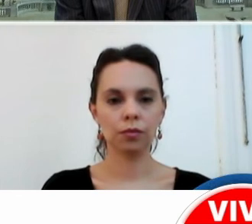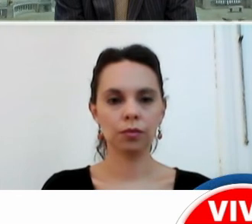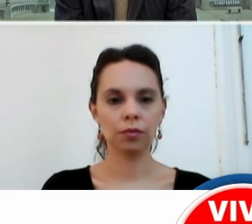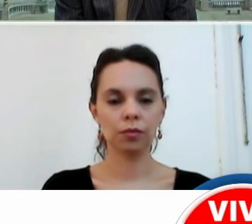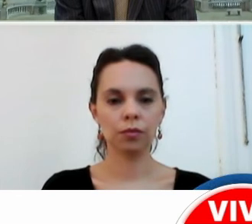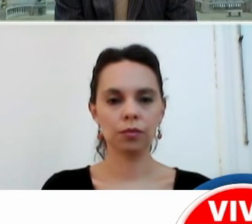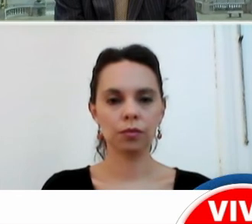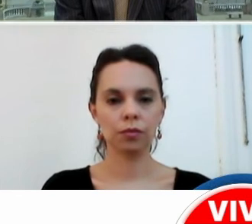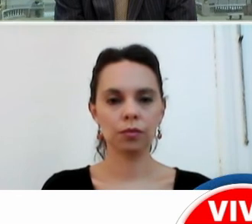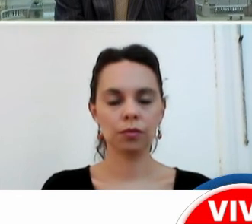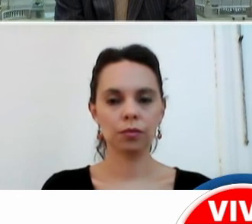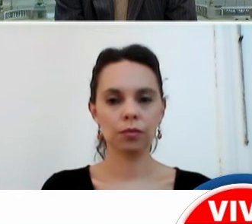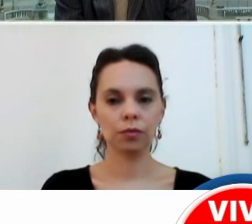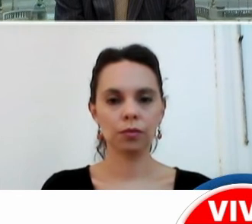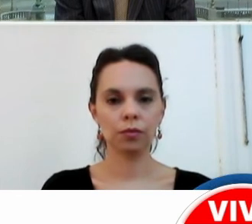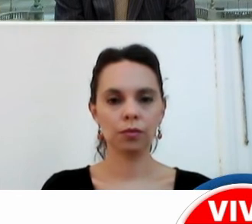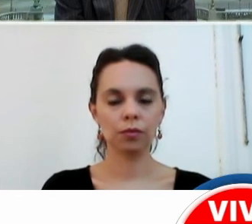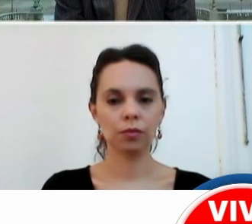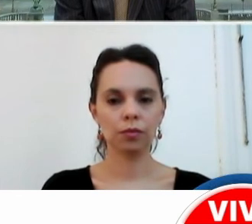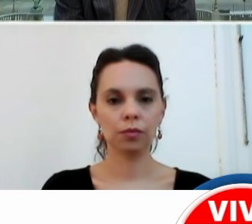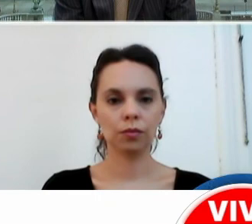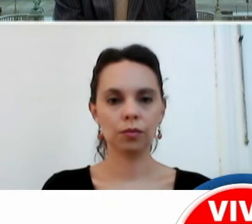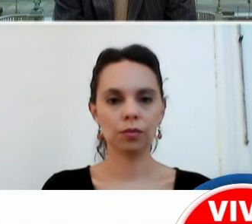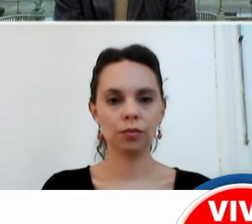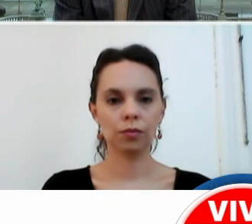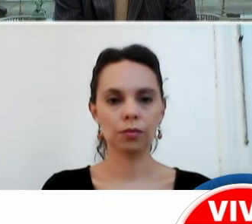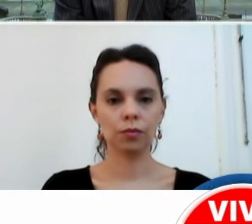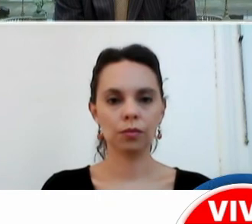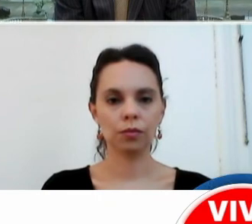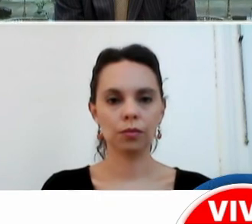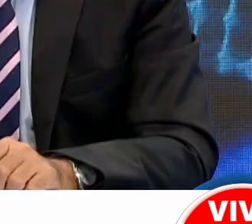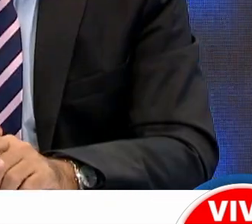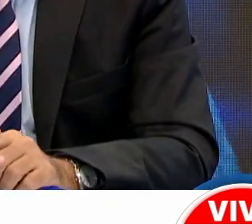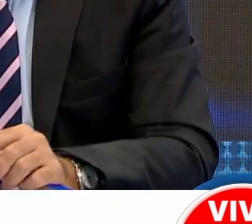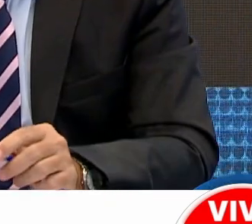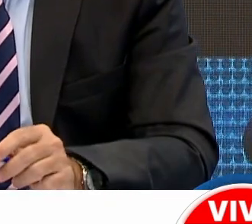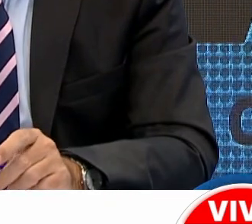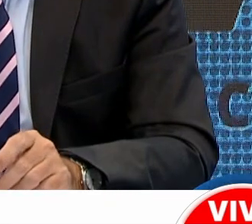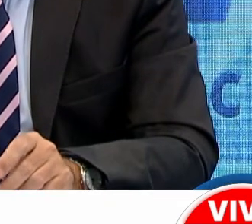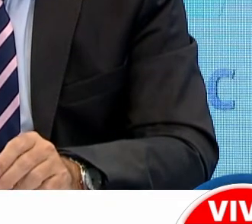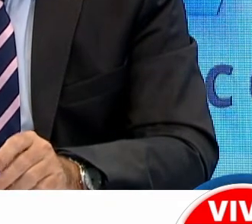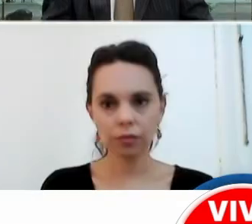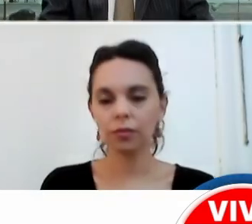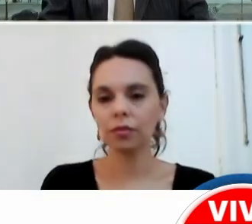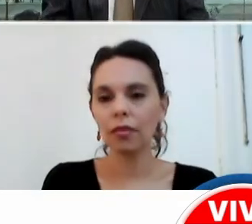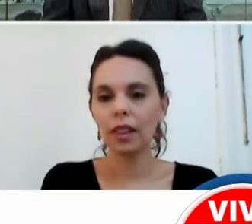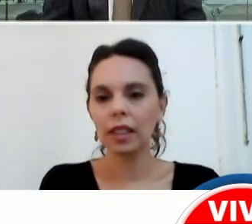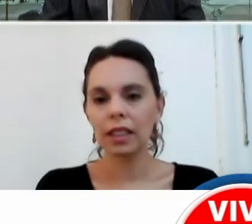del Parlamento, así que también lo tenemos que tener en cuenta. Gabriela Vulcano, por favor, Gaby.